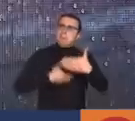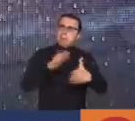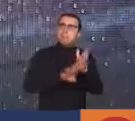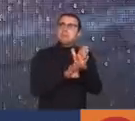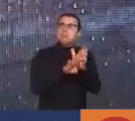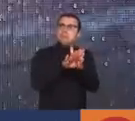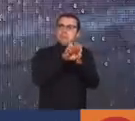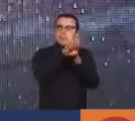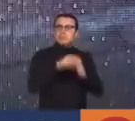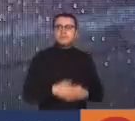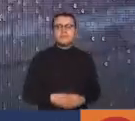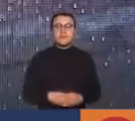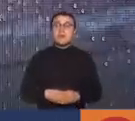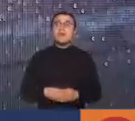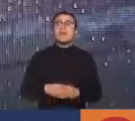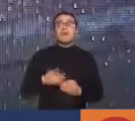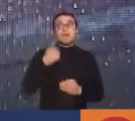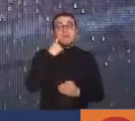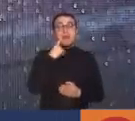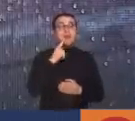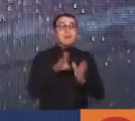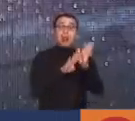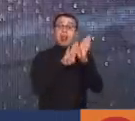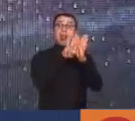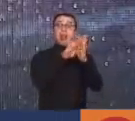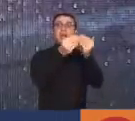avanzada que no hay que perder.